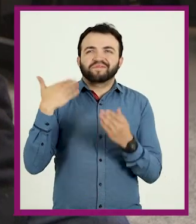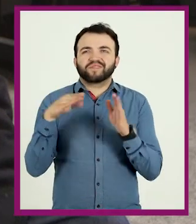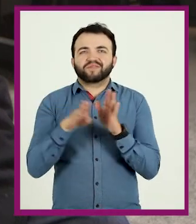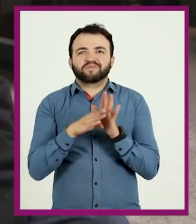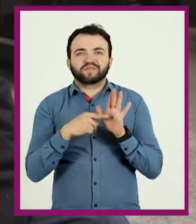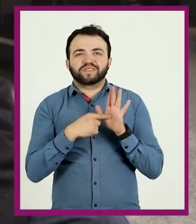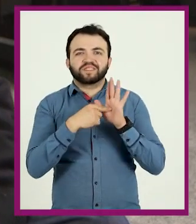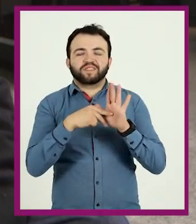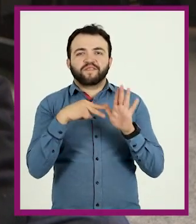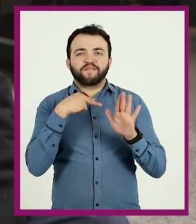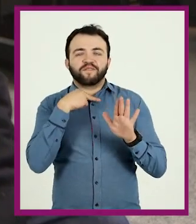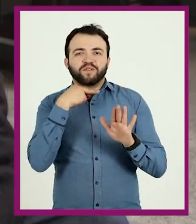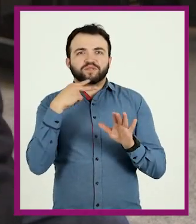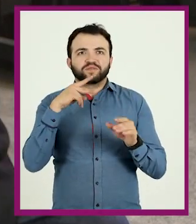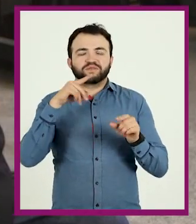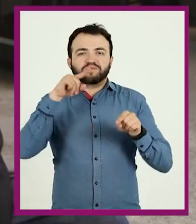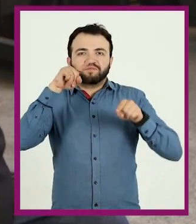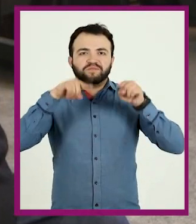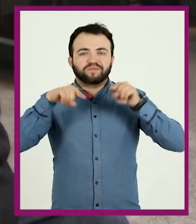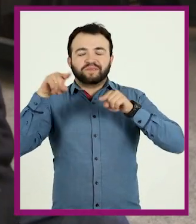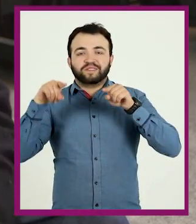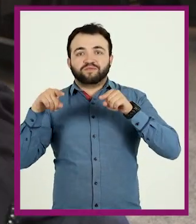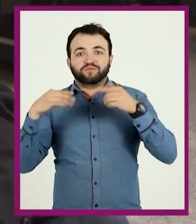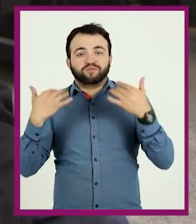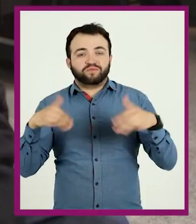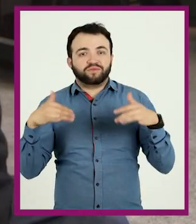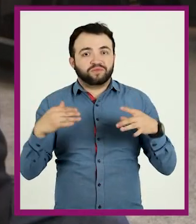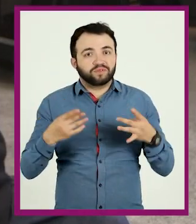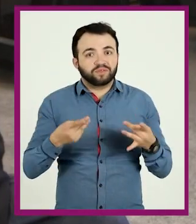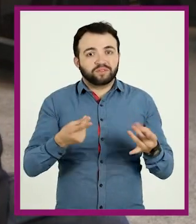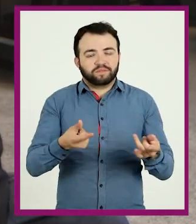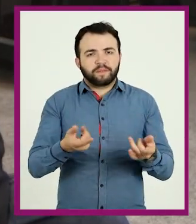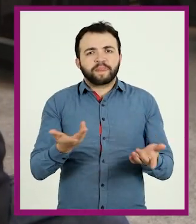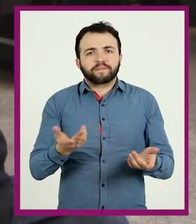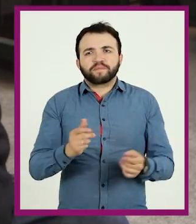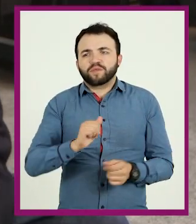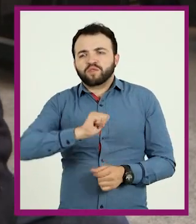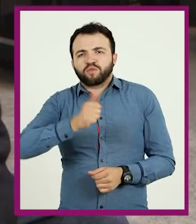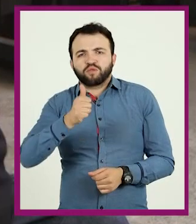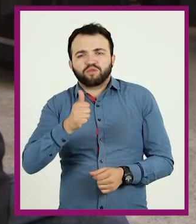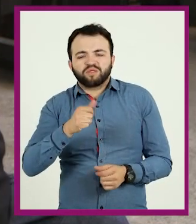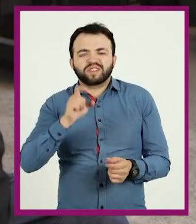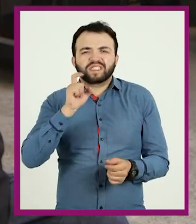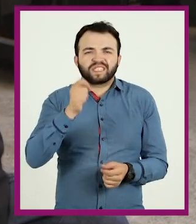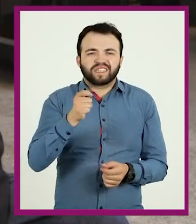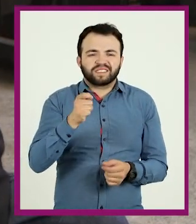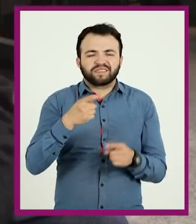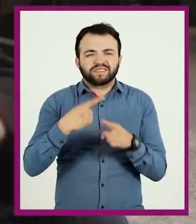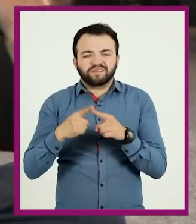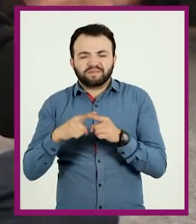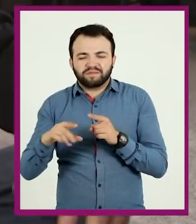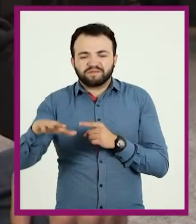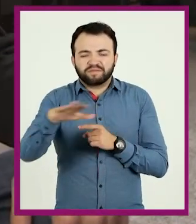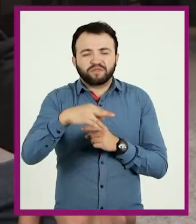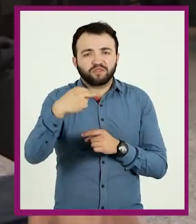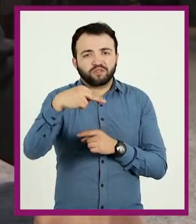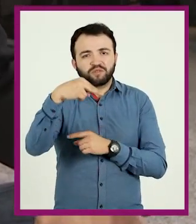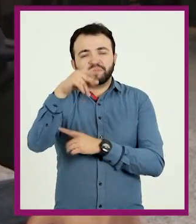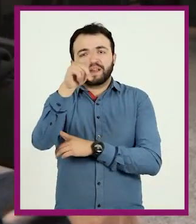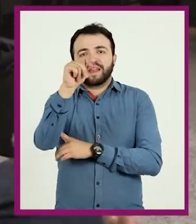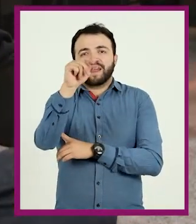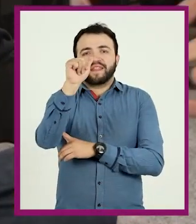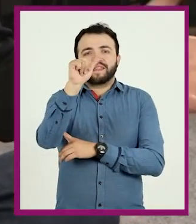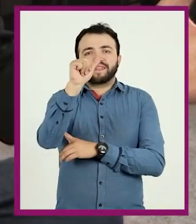hay una gran técnica ahí. Pero bueno, hablemos de algunos otros géneros de la región. De entrada está el tagt, que igual de